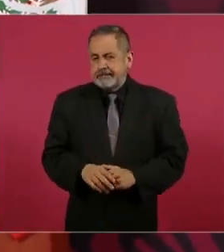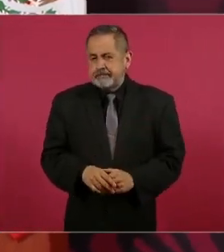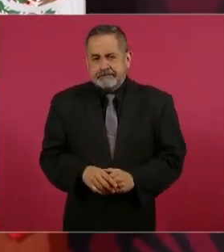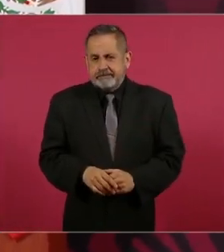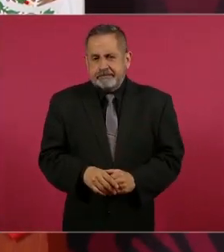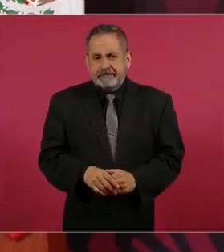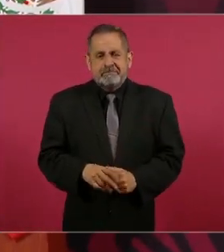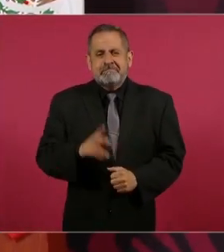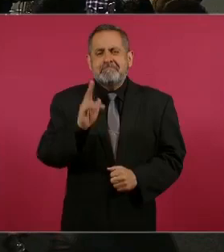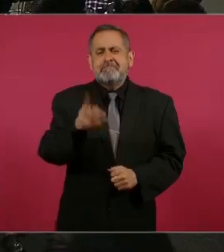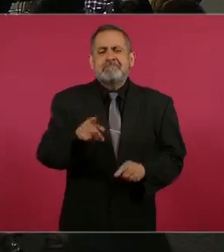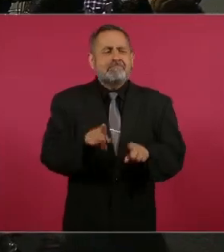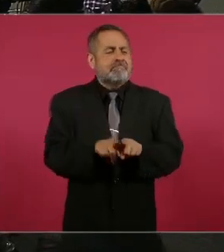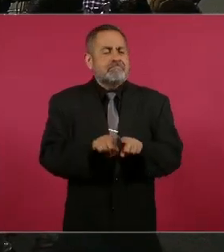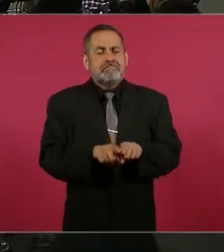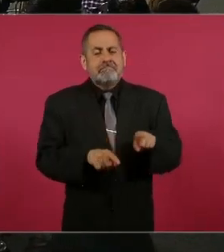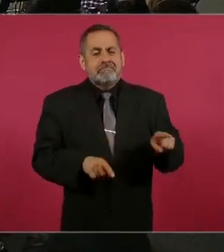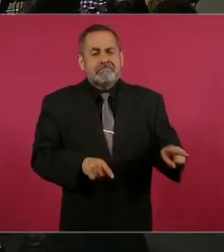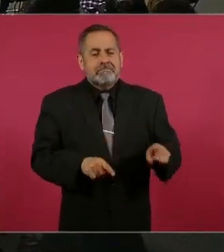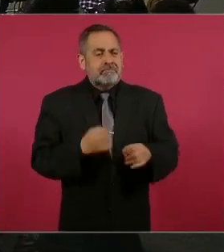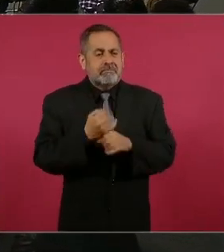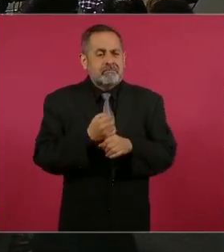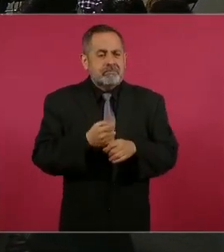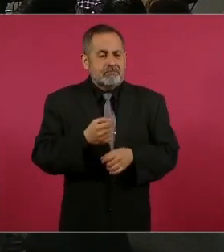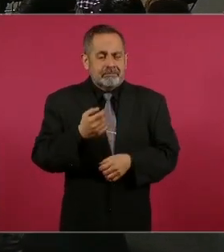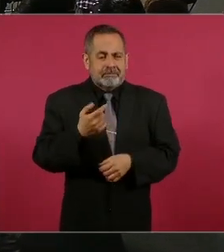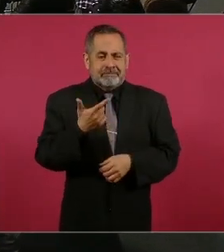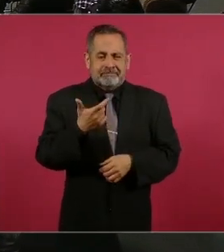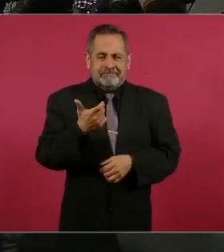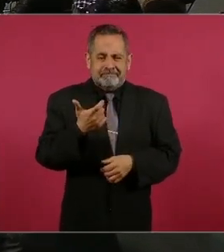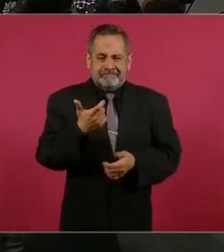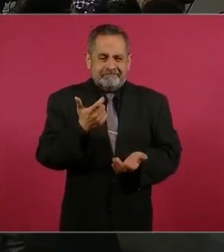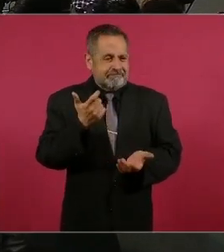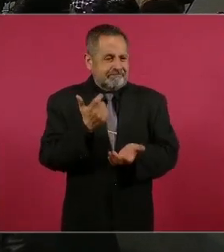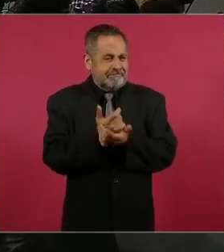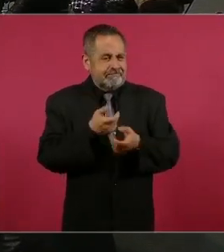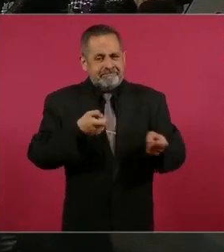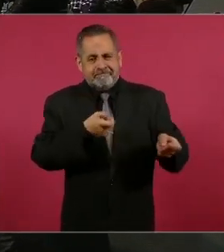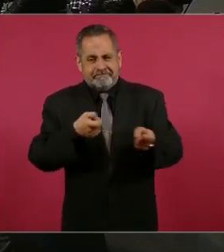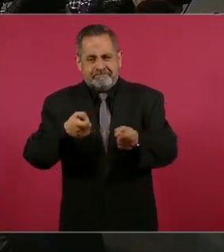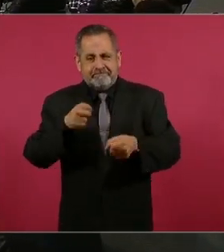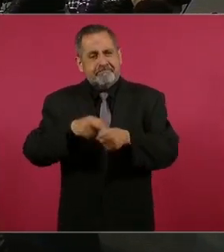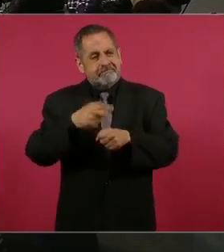Es como el caso de las armas en Estados Unidos.